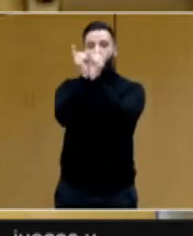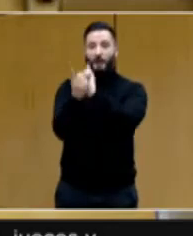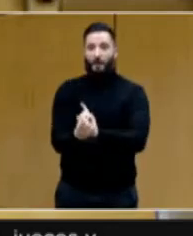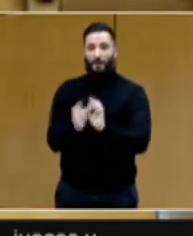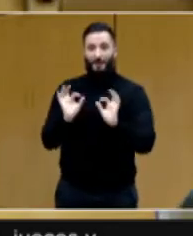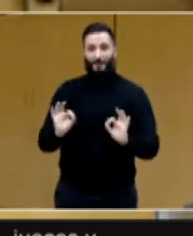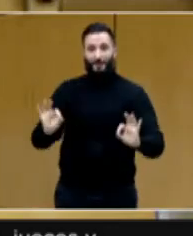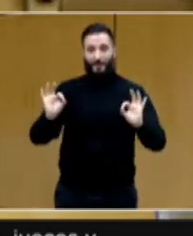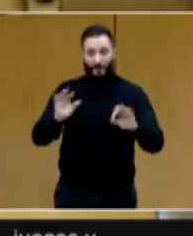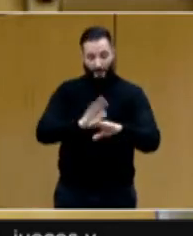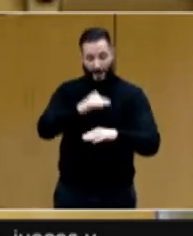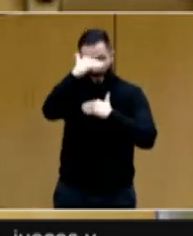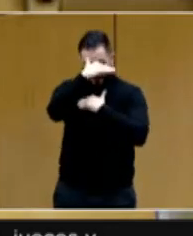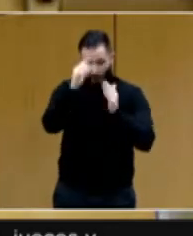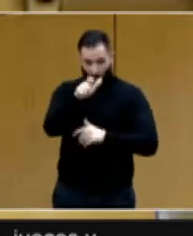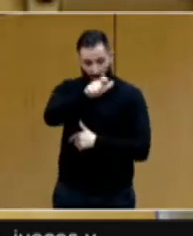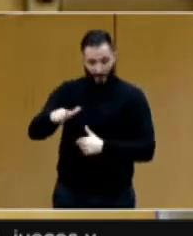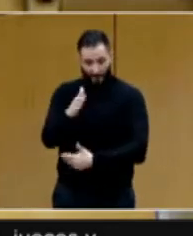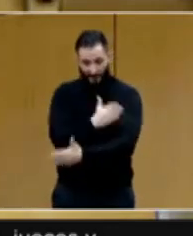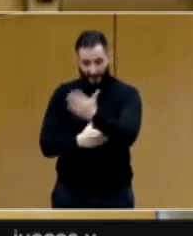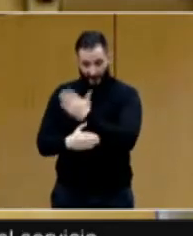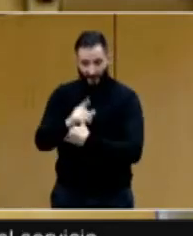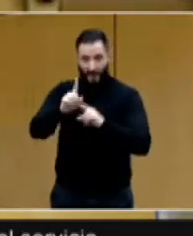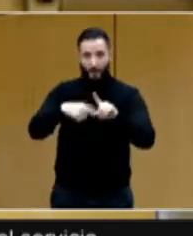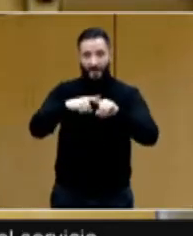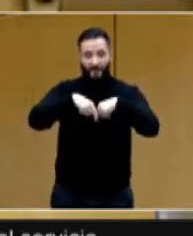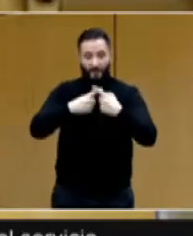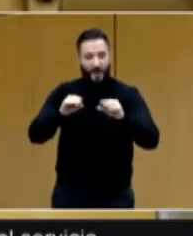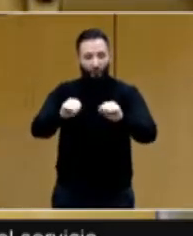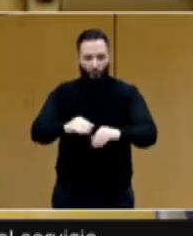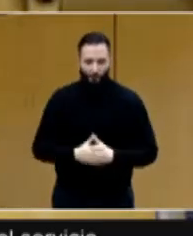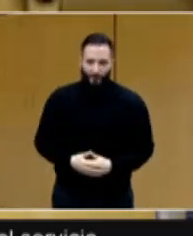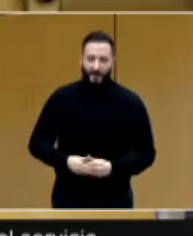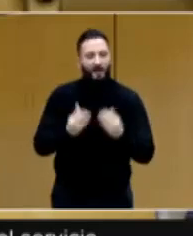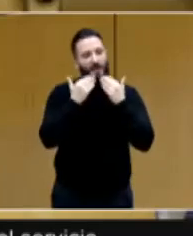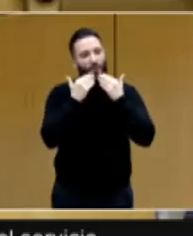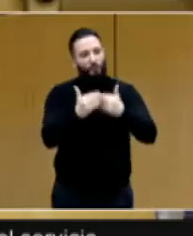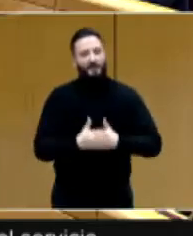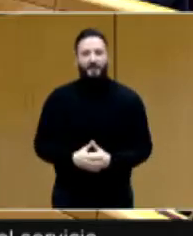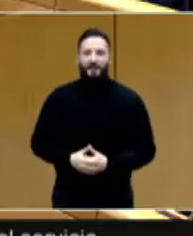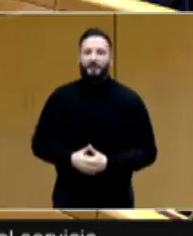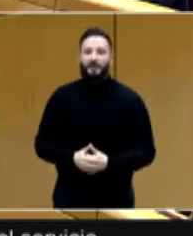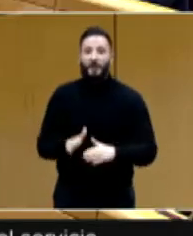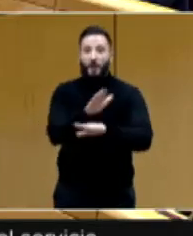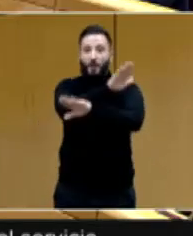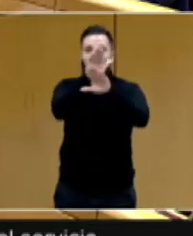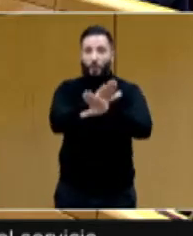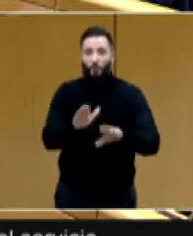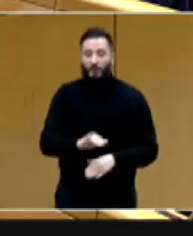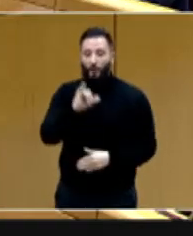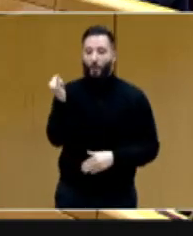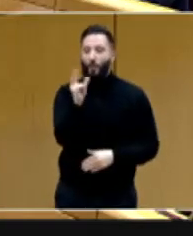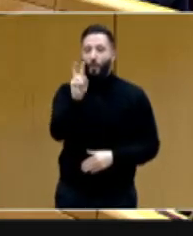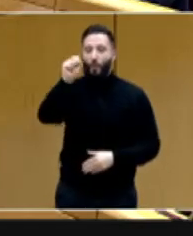tanto a las personas con discapacidad como sus familias en la banca Muchísimas gracias para terminar Juan Manuel